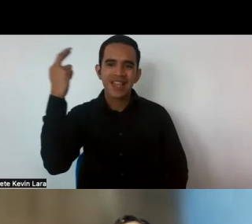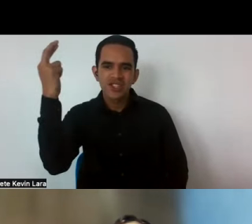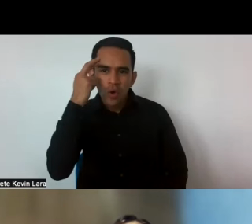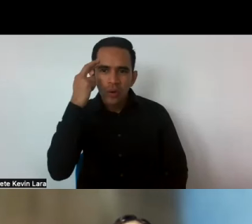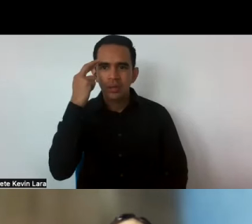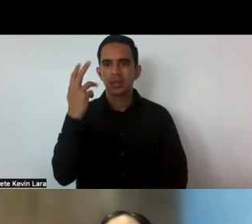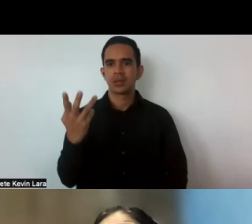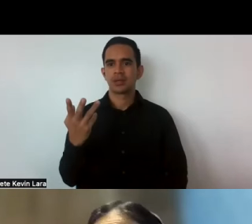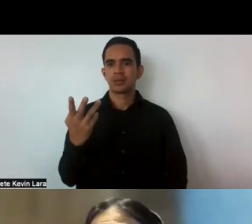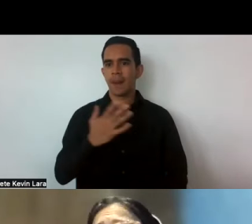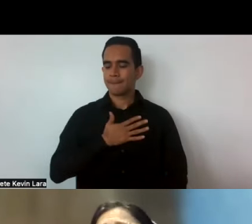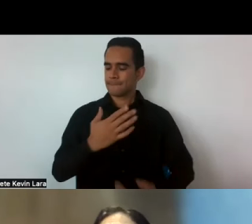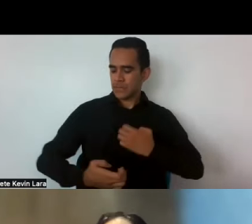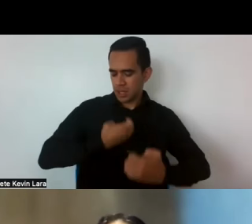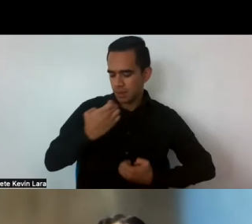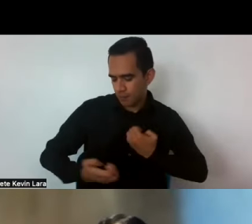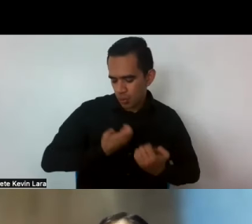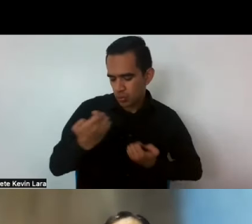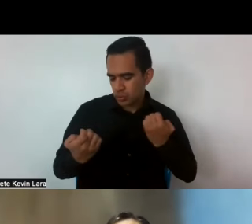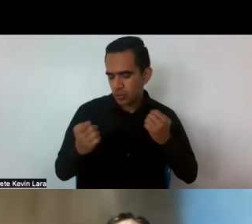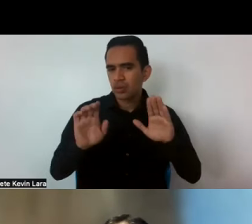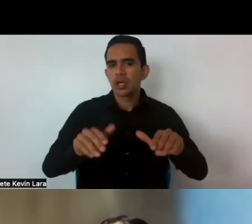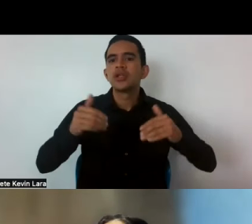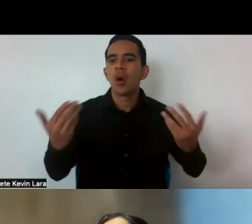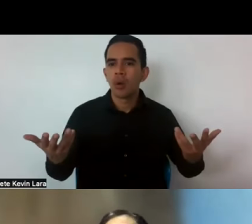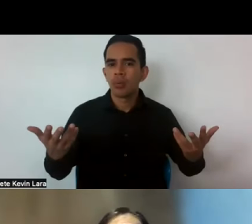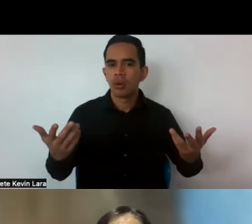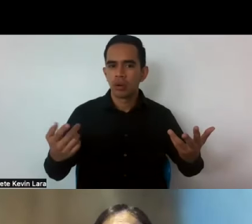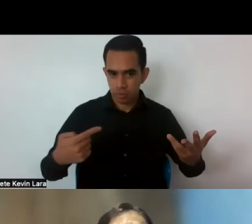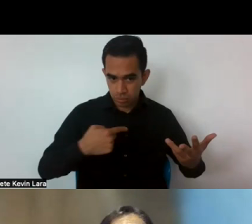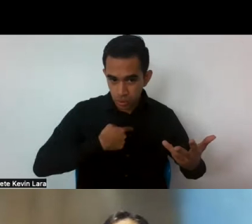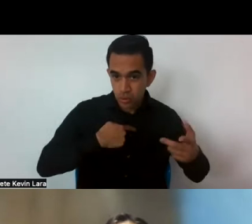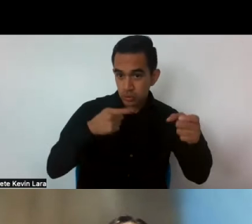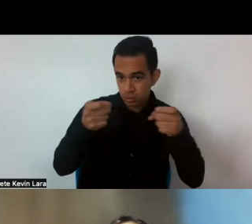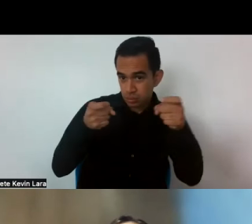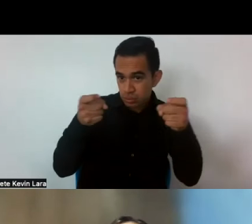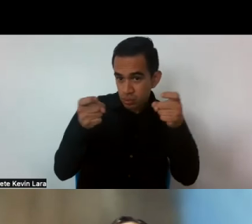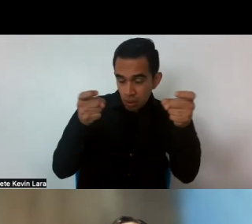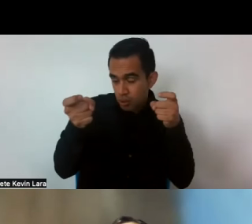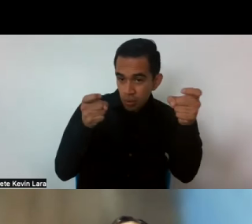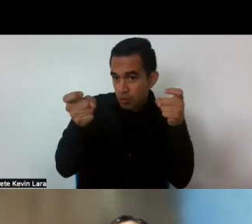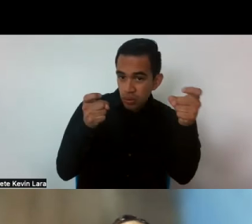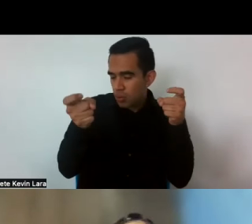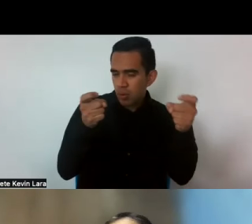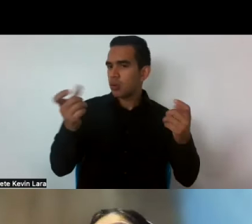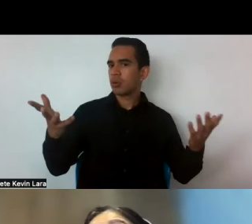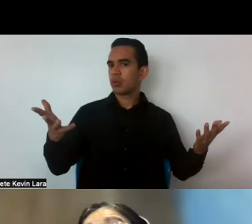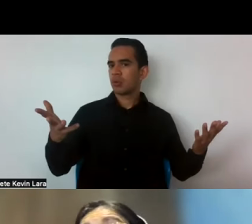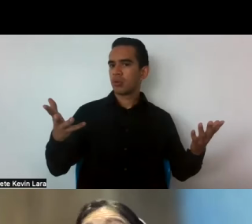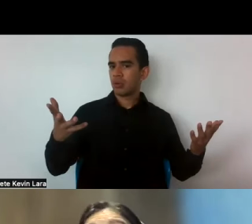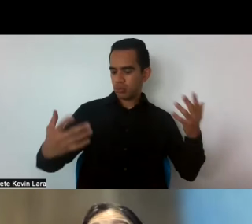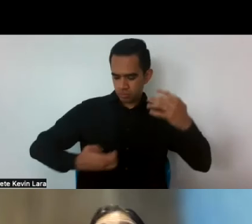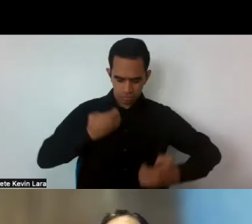emoción? ¿Es algo que controlo? ¿Es una situación externa que es controlable por mí, que puedo